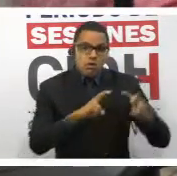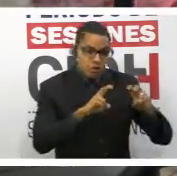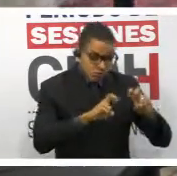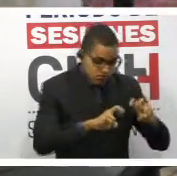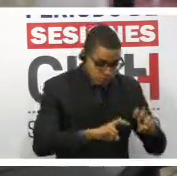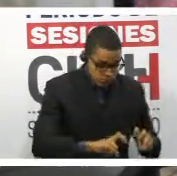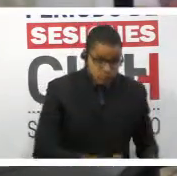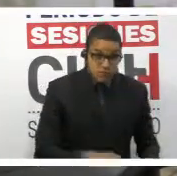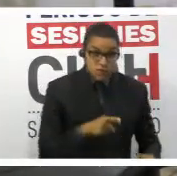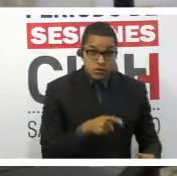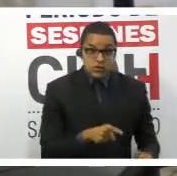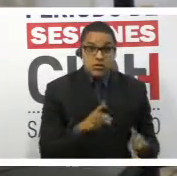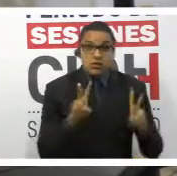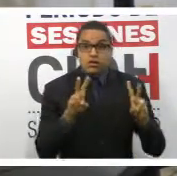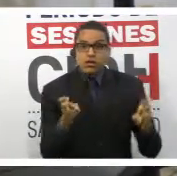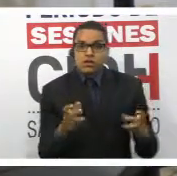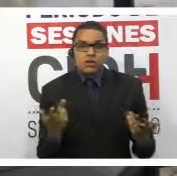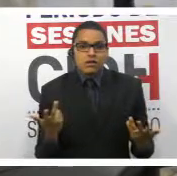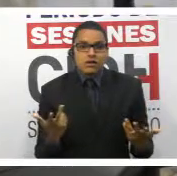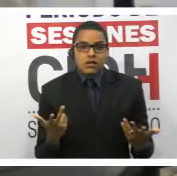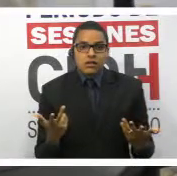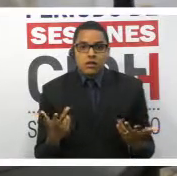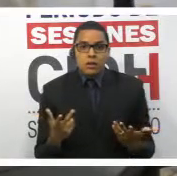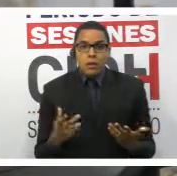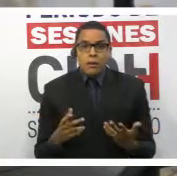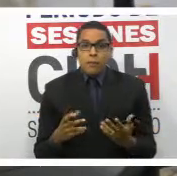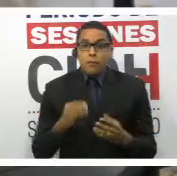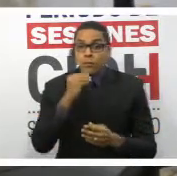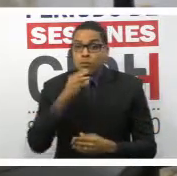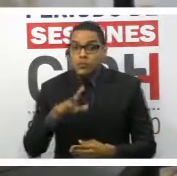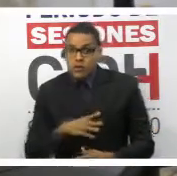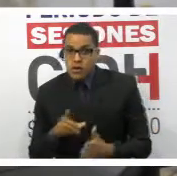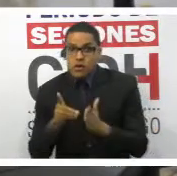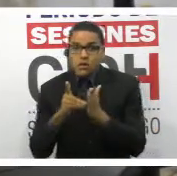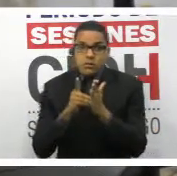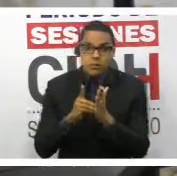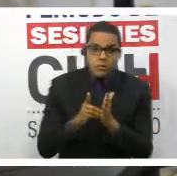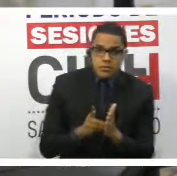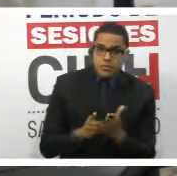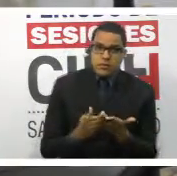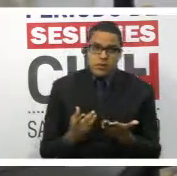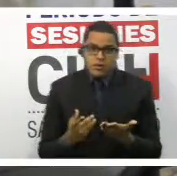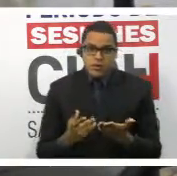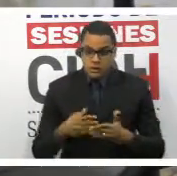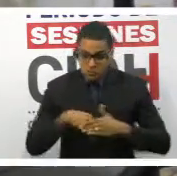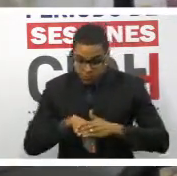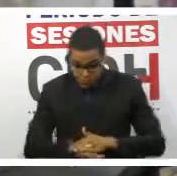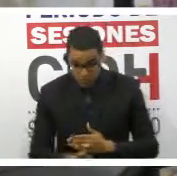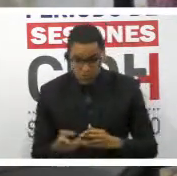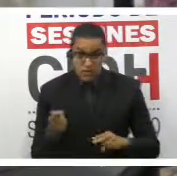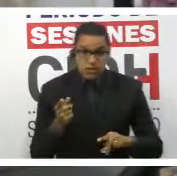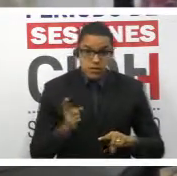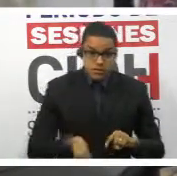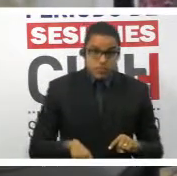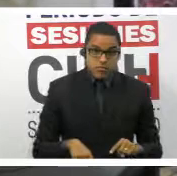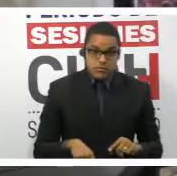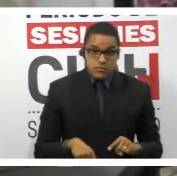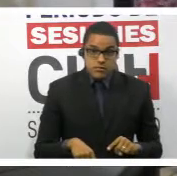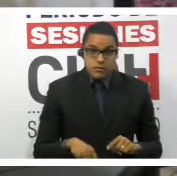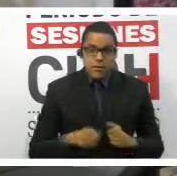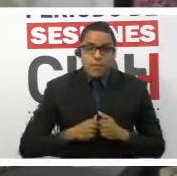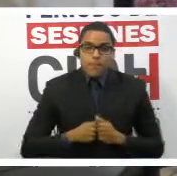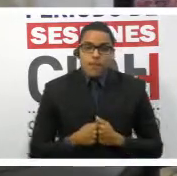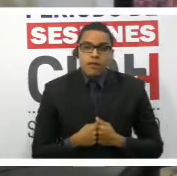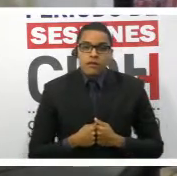reproductivos de la mujer con discapacidad en la república dominicana el cual a través de patricia